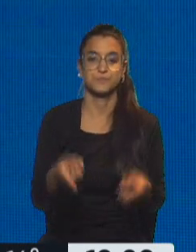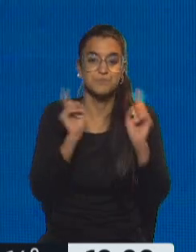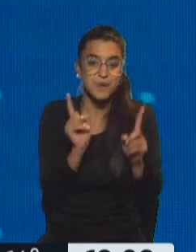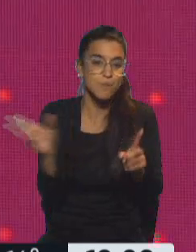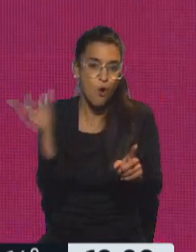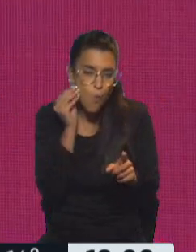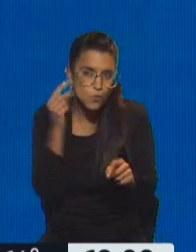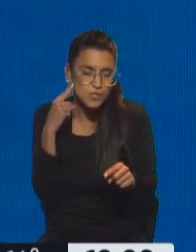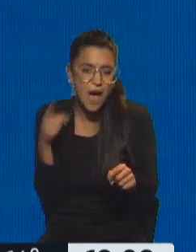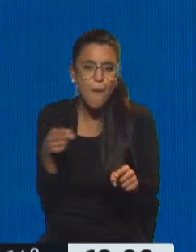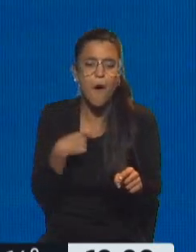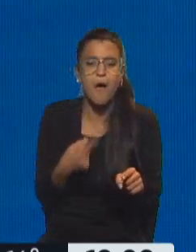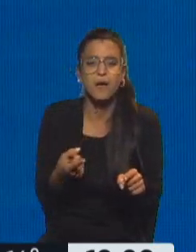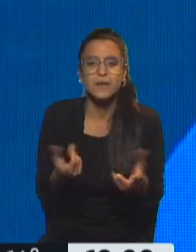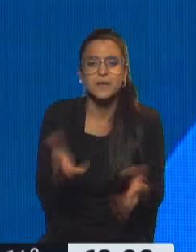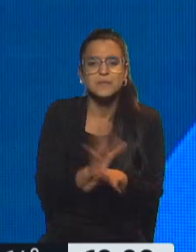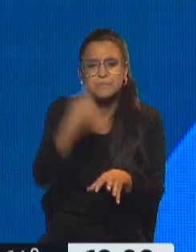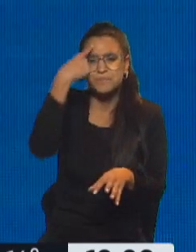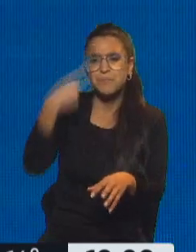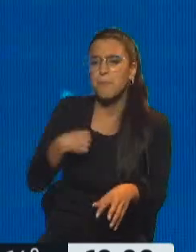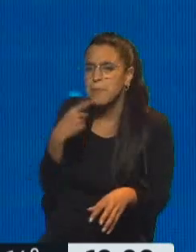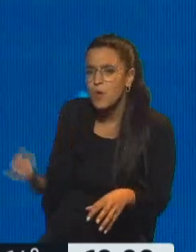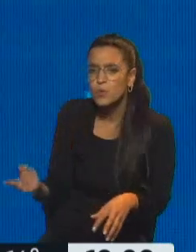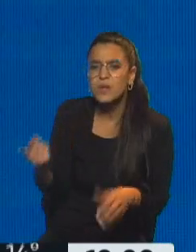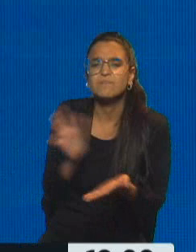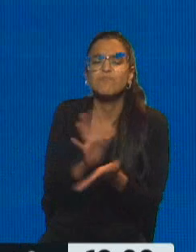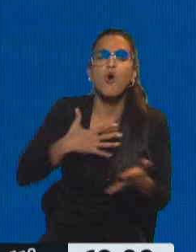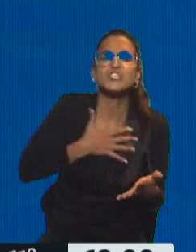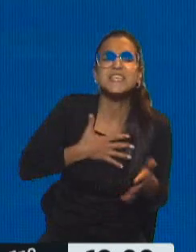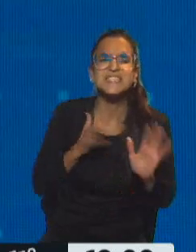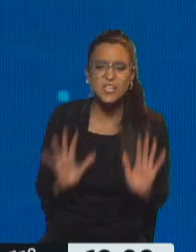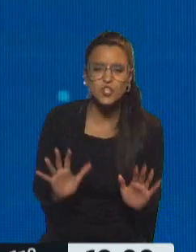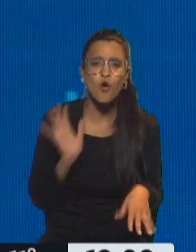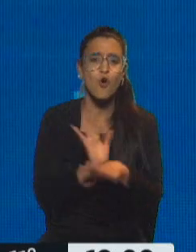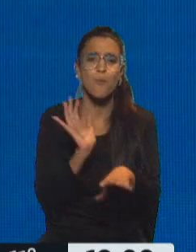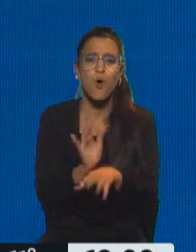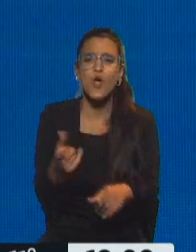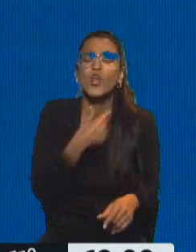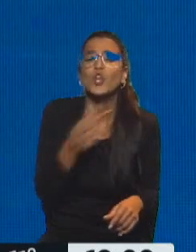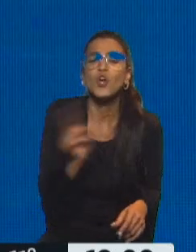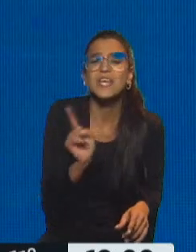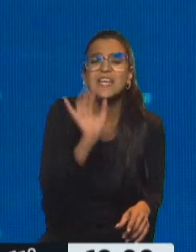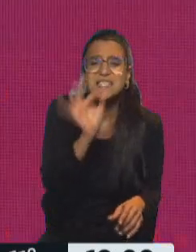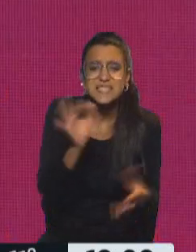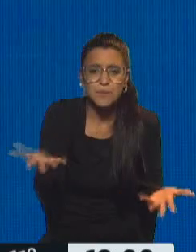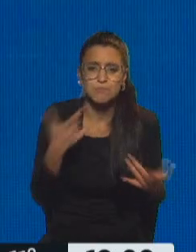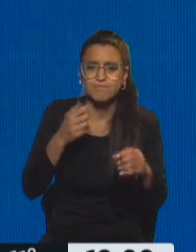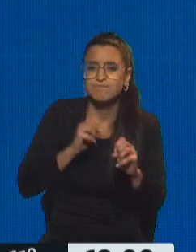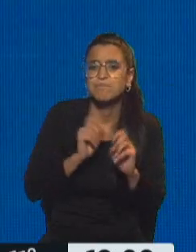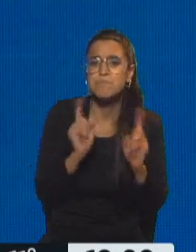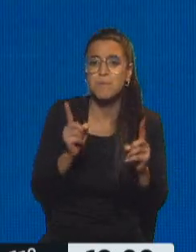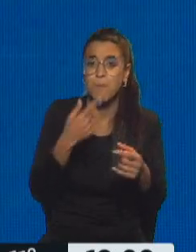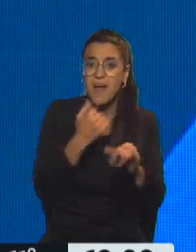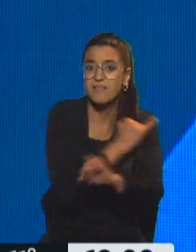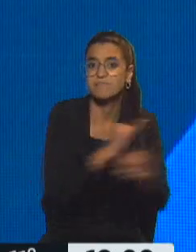esto, se me ocurría consultarle a Néstor. Da la sensación como que nadie quiere saber o nadie quiere que se propague lo que tiene para